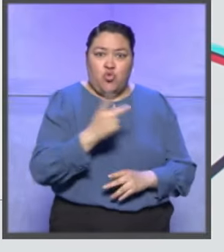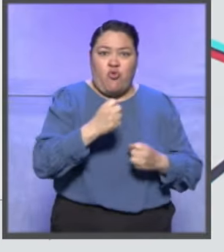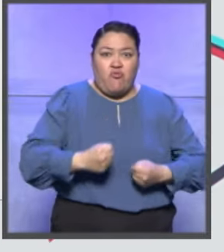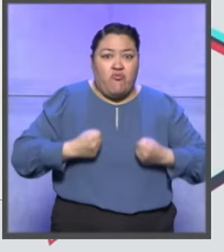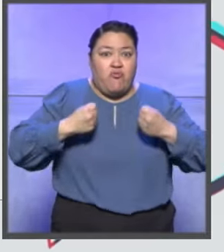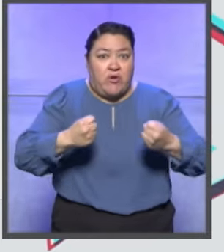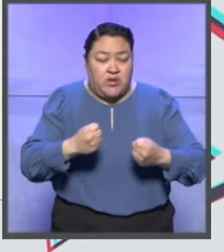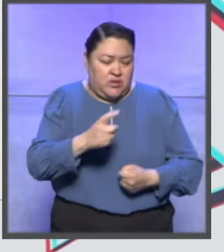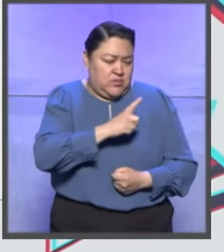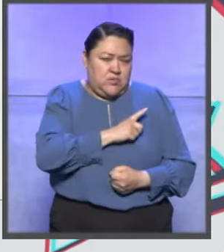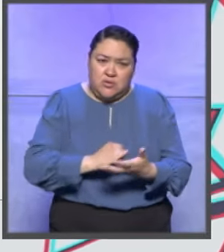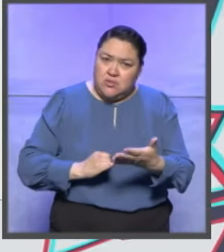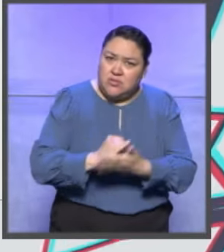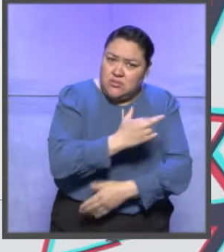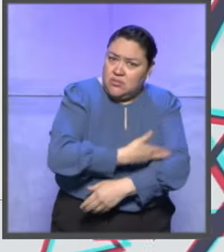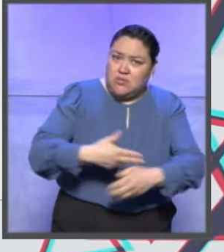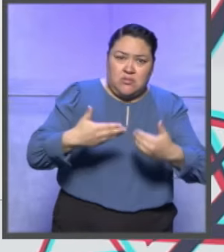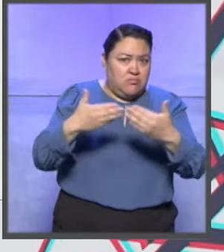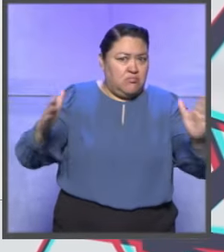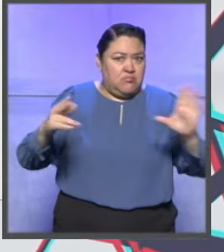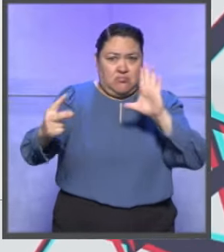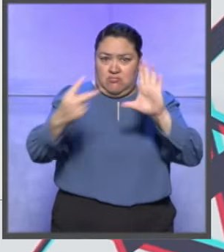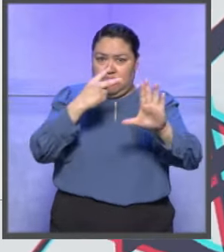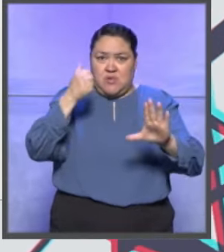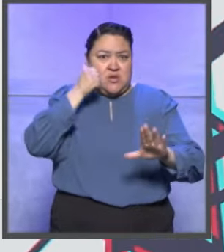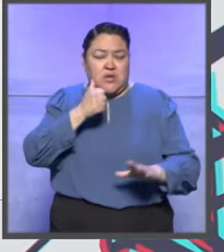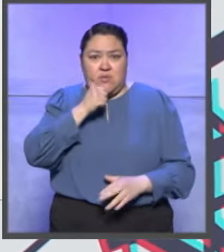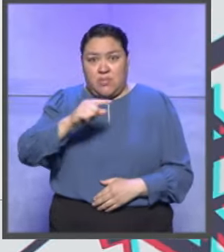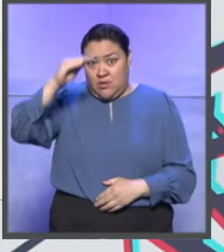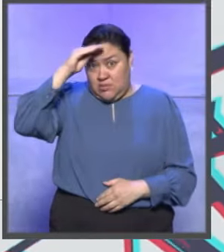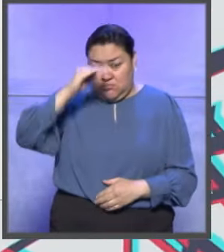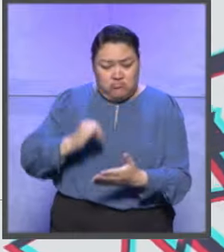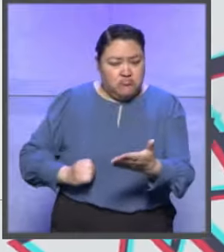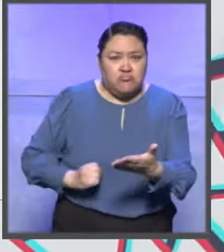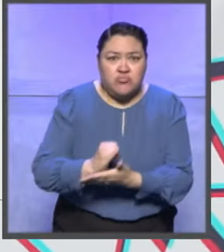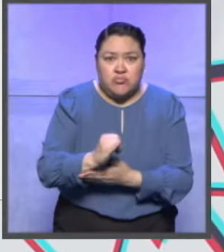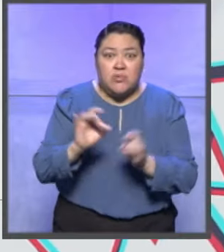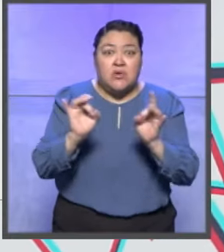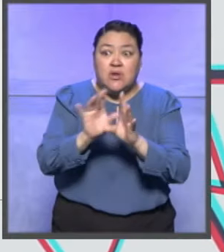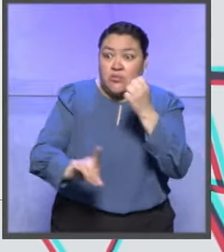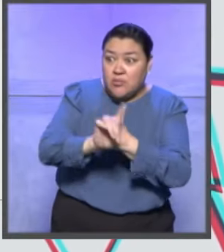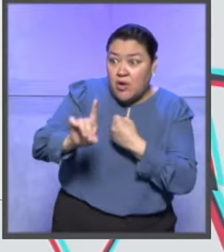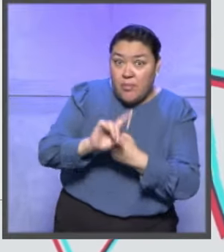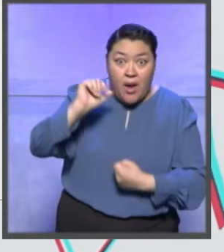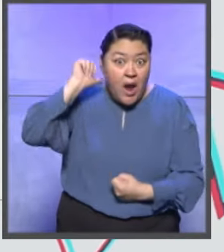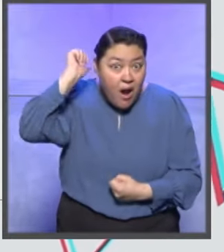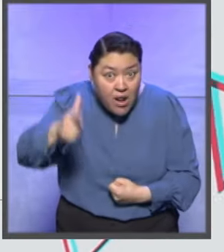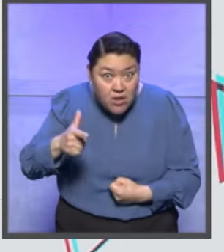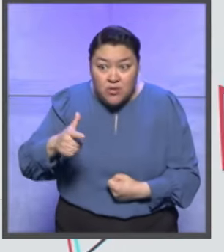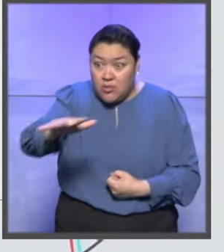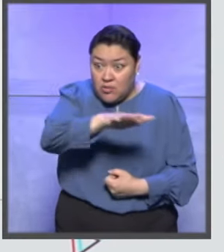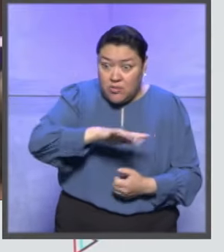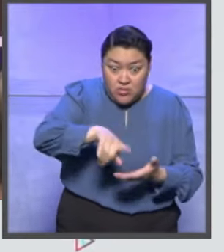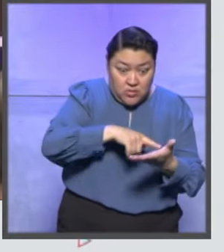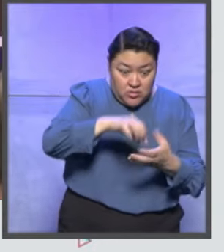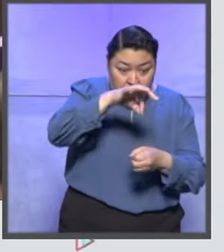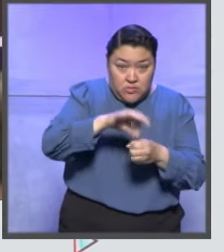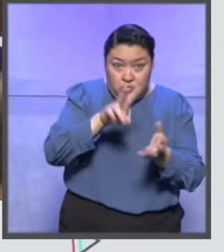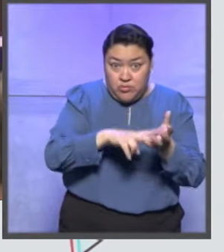instituciones fuertes, autónomas, libres, transparentes, con plena soltura y criterio para resolver cualquier situación que demande el proceso